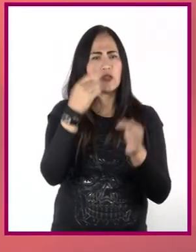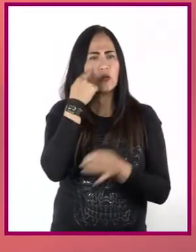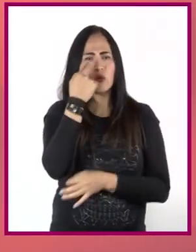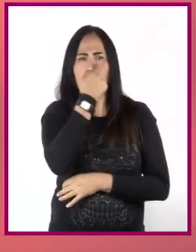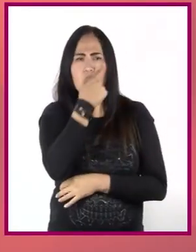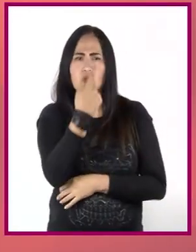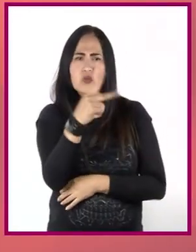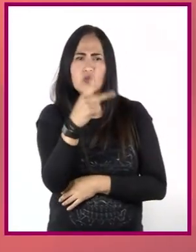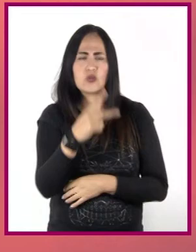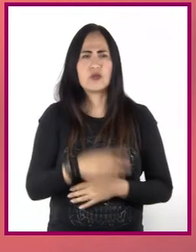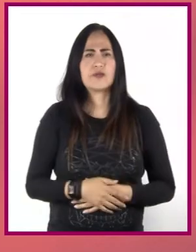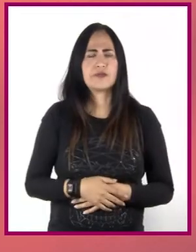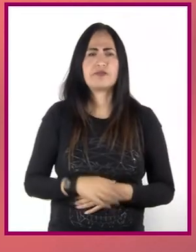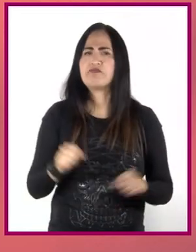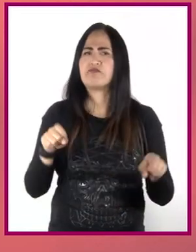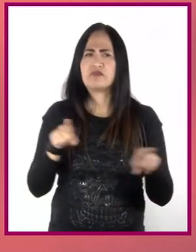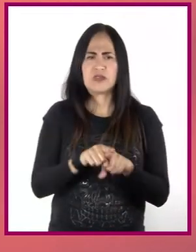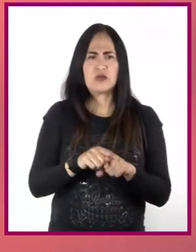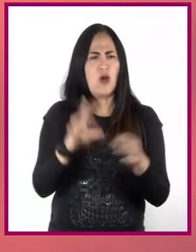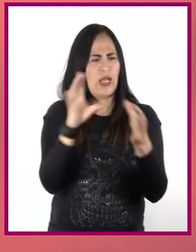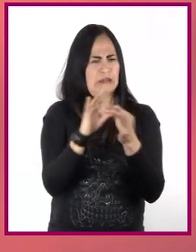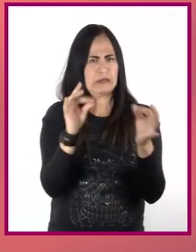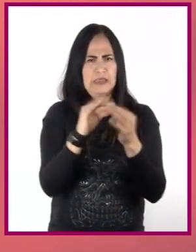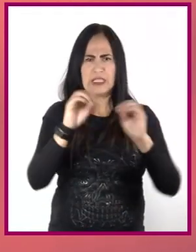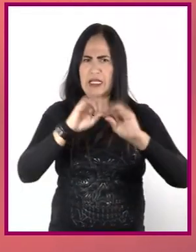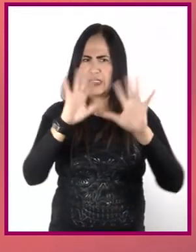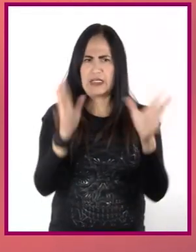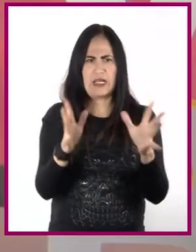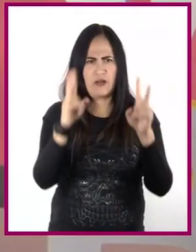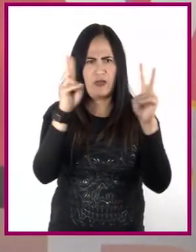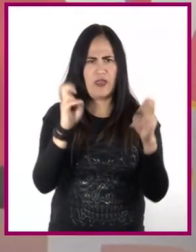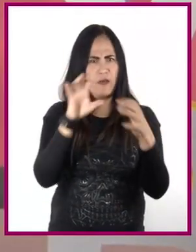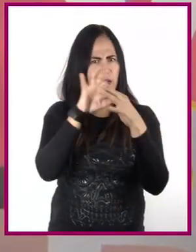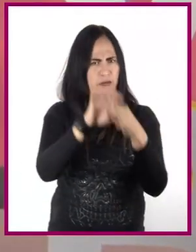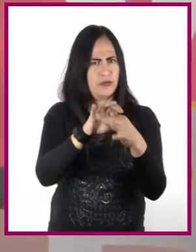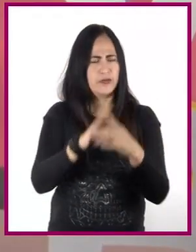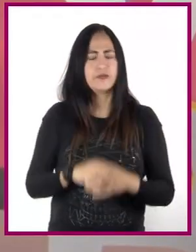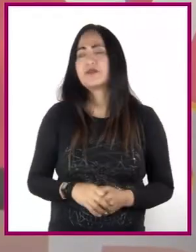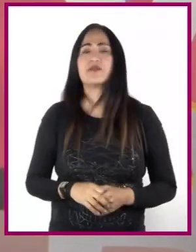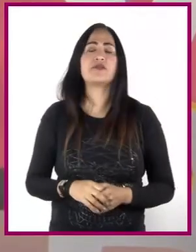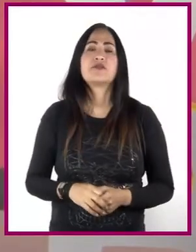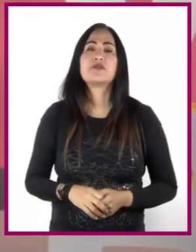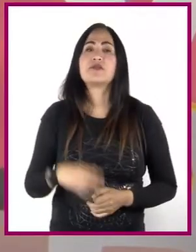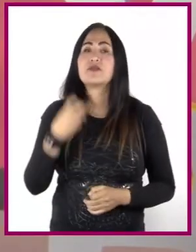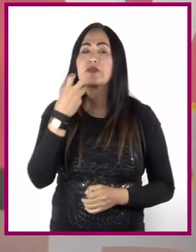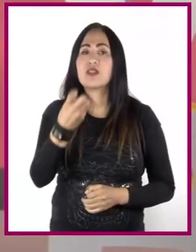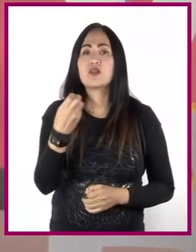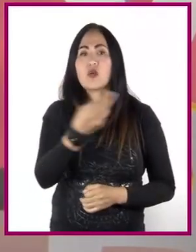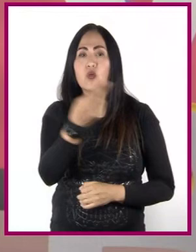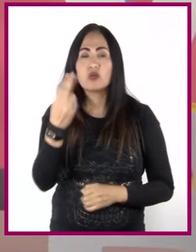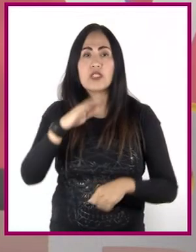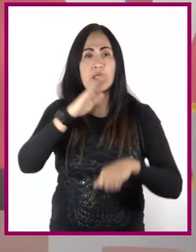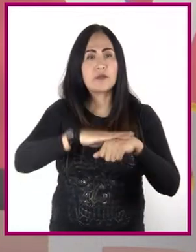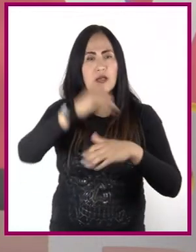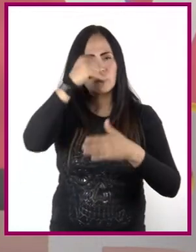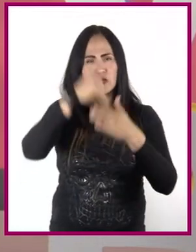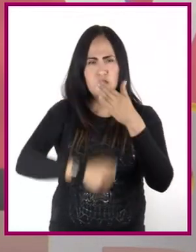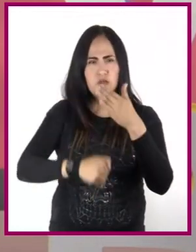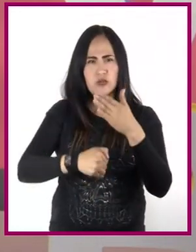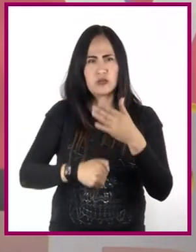y asumiendo una postura clara en relación con el tema. Lo anterior para que cuenten con más elementos y